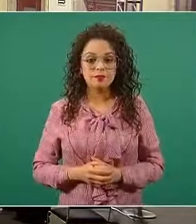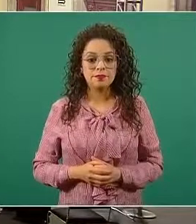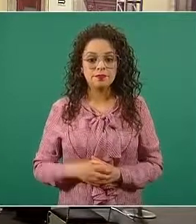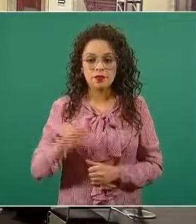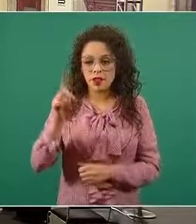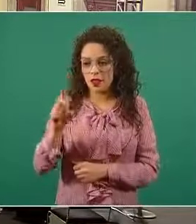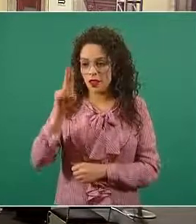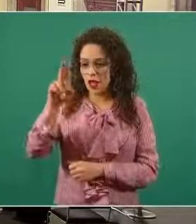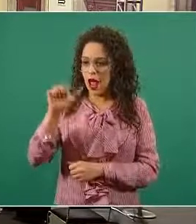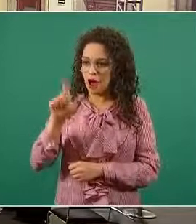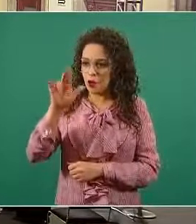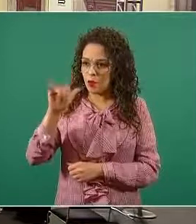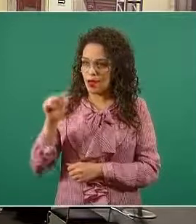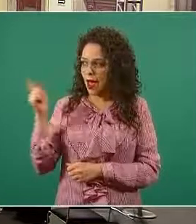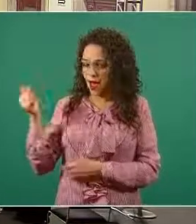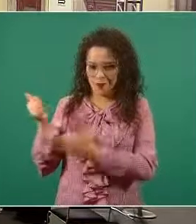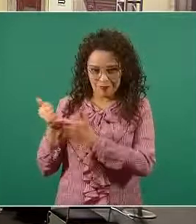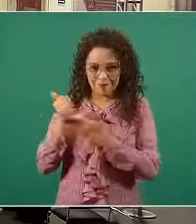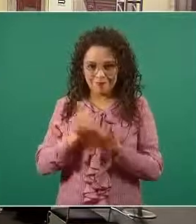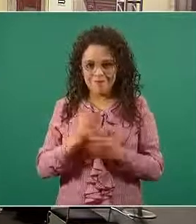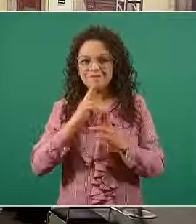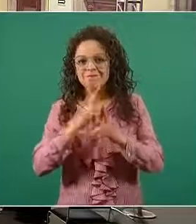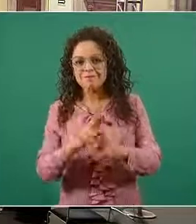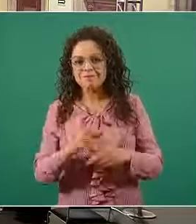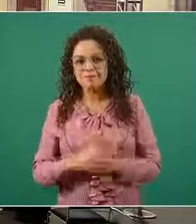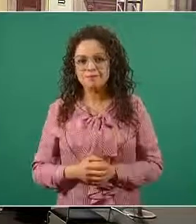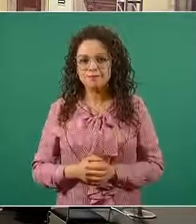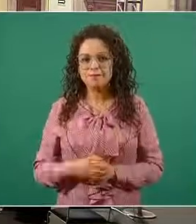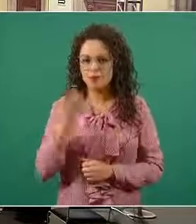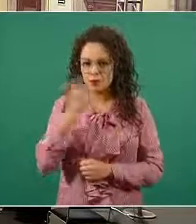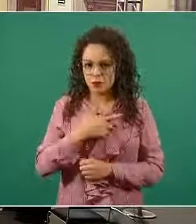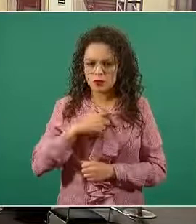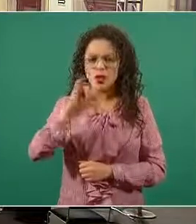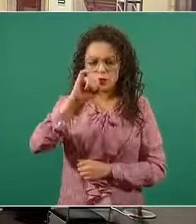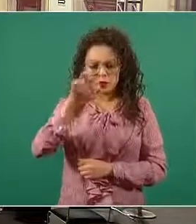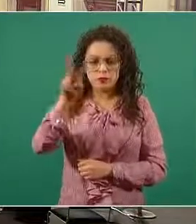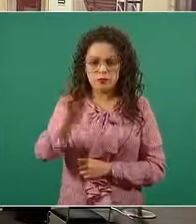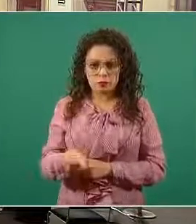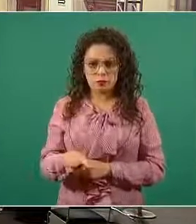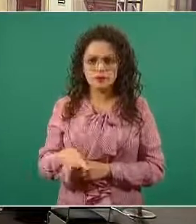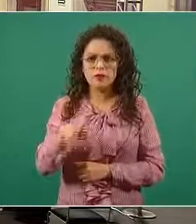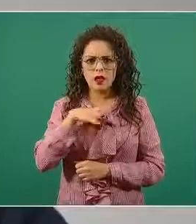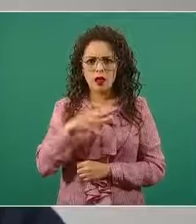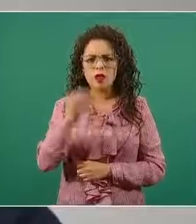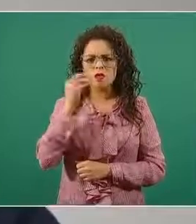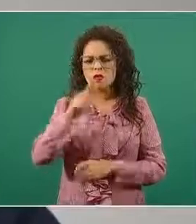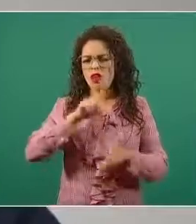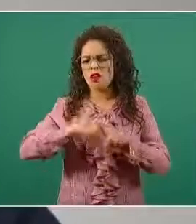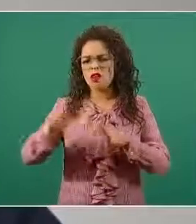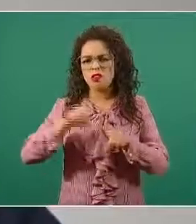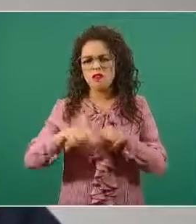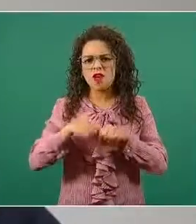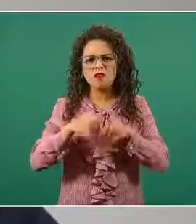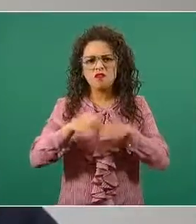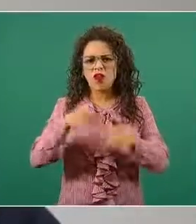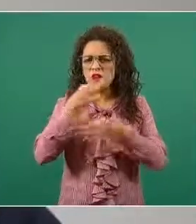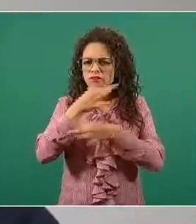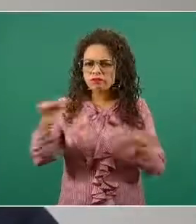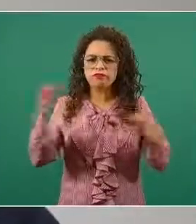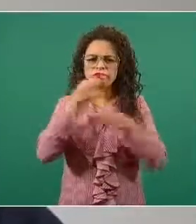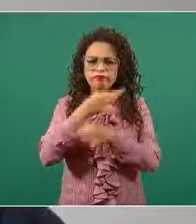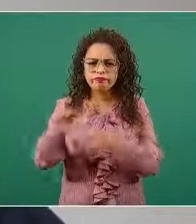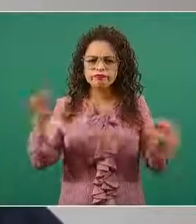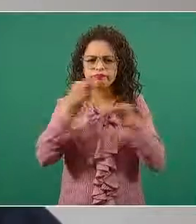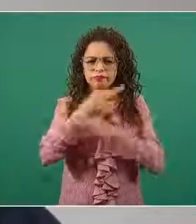Doctora Alomía, ¿nos podría apoyar? Gracias. Con mucho gusto, es correcto. Han estado circulando en diferentes medios de comunicación noticias